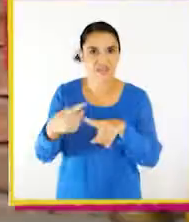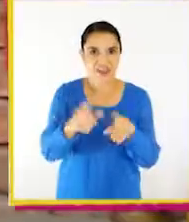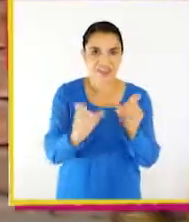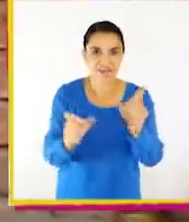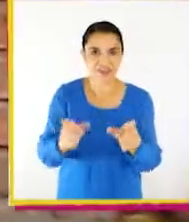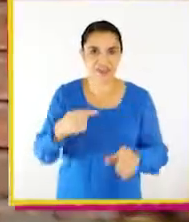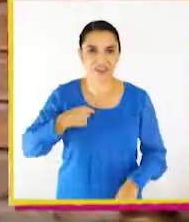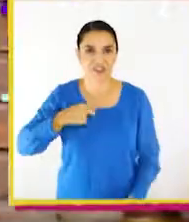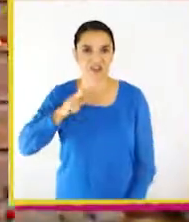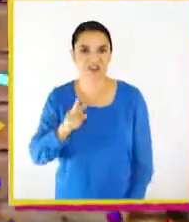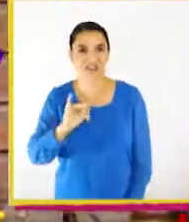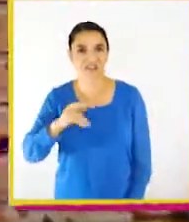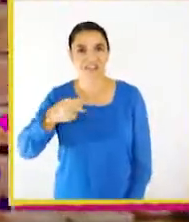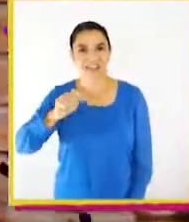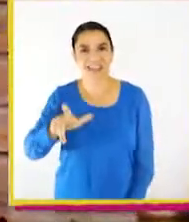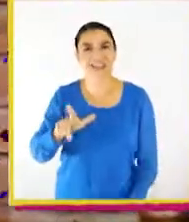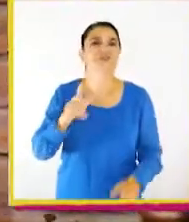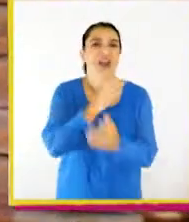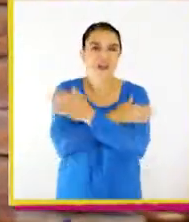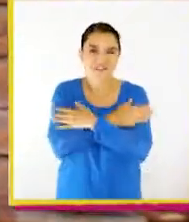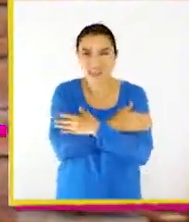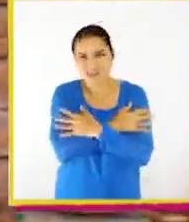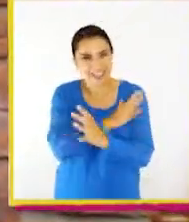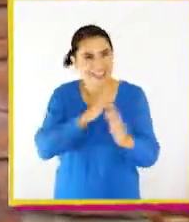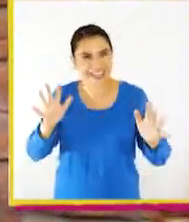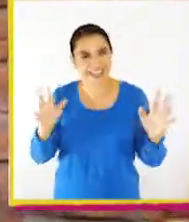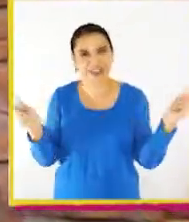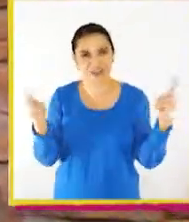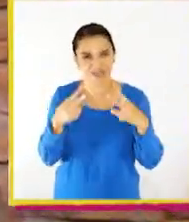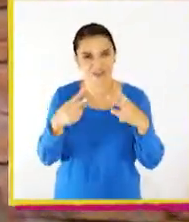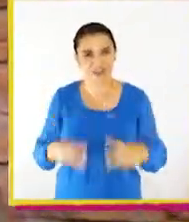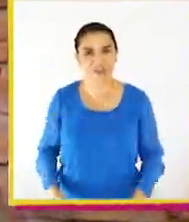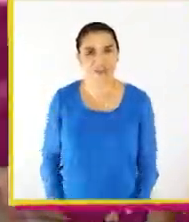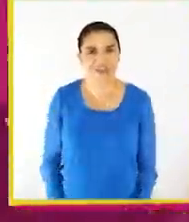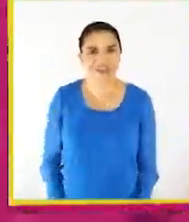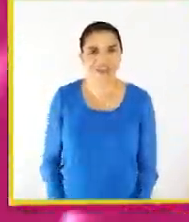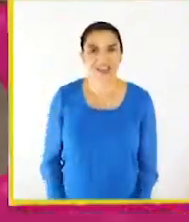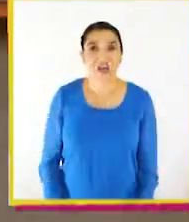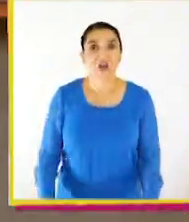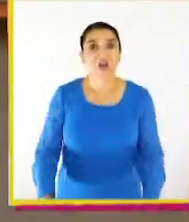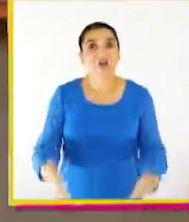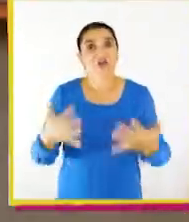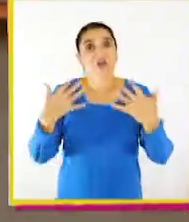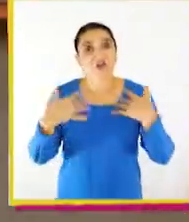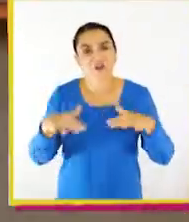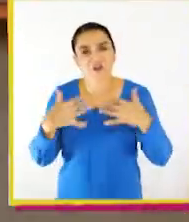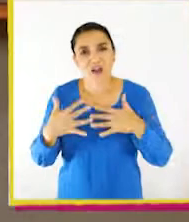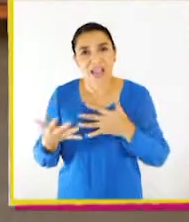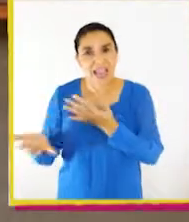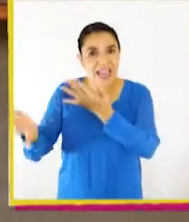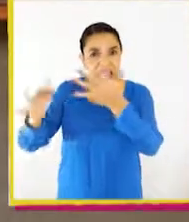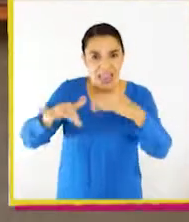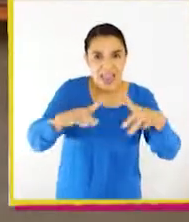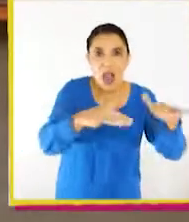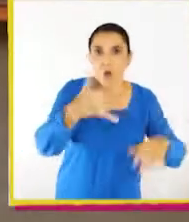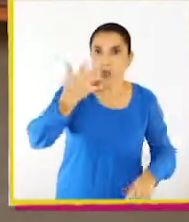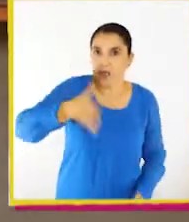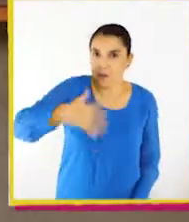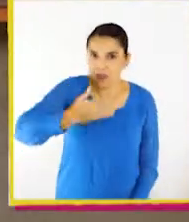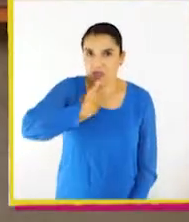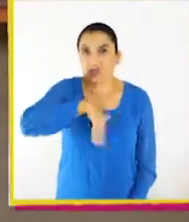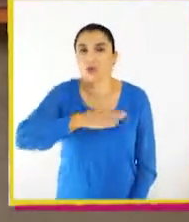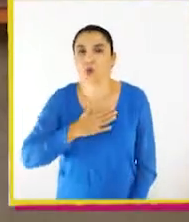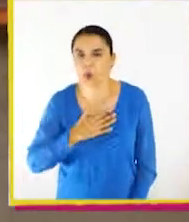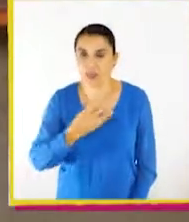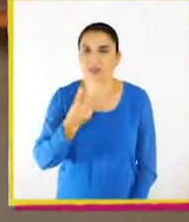otros. Soy Vicky, te mando un abrazo gigante. ¡Nos vemos! ¡Ay! Es que el agua es tan importante para